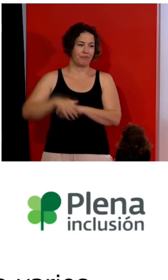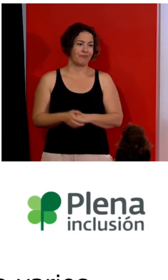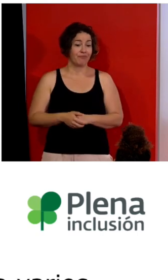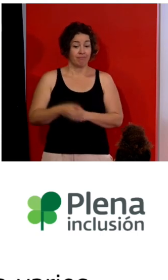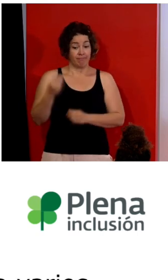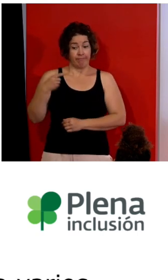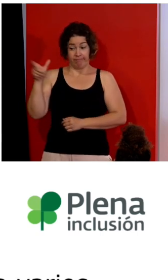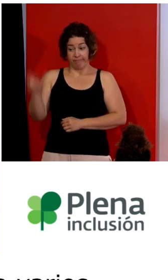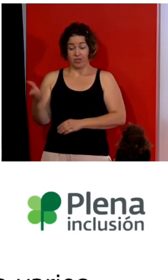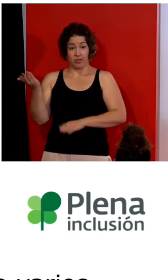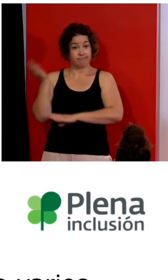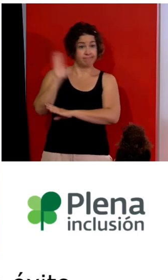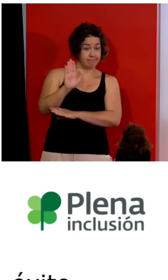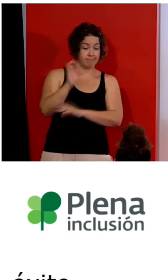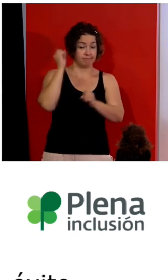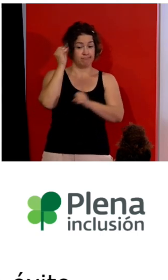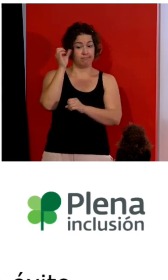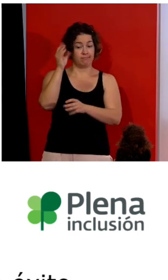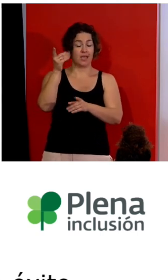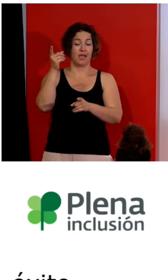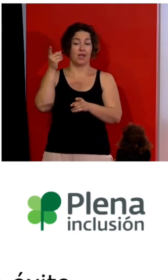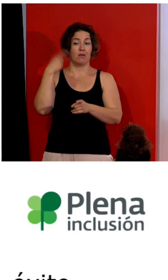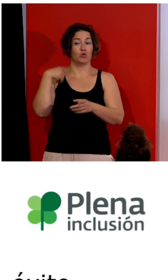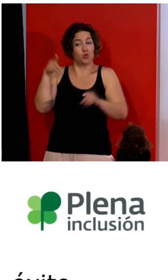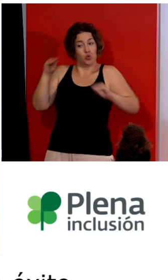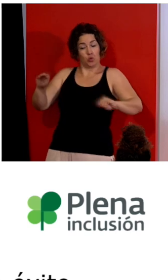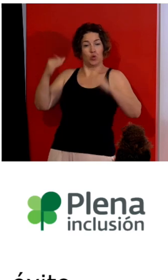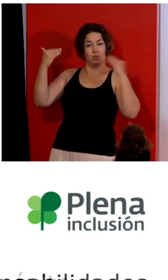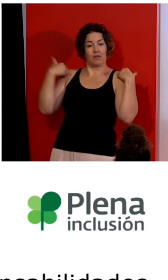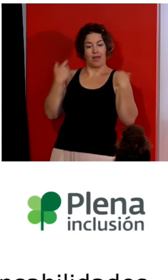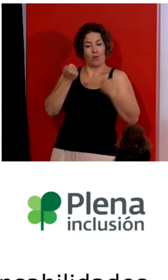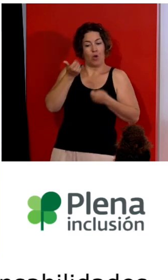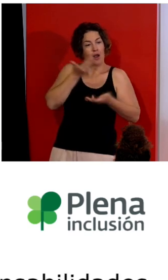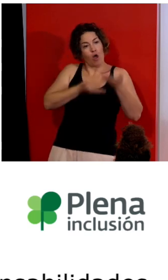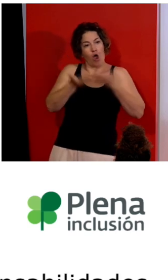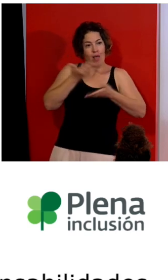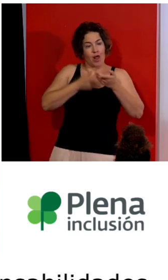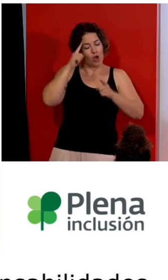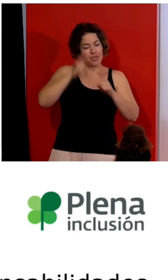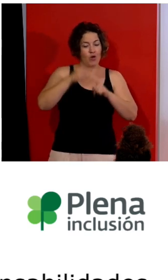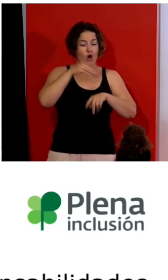sus respectivas responsabilidades que aportan su grano de arena para que las organizaciones